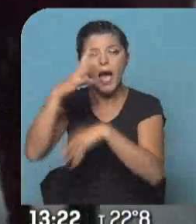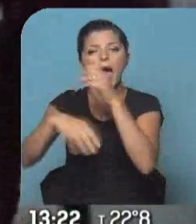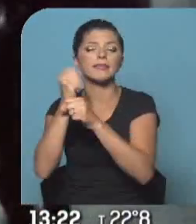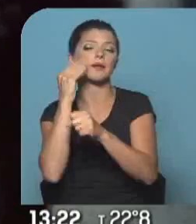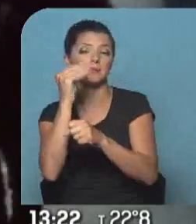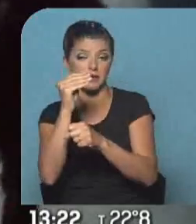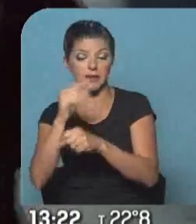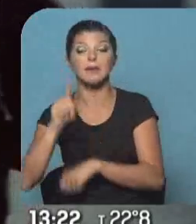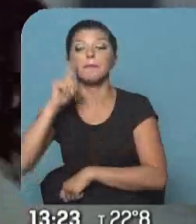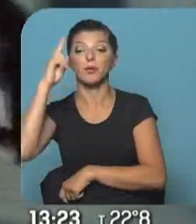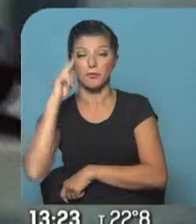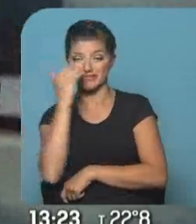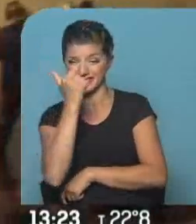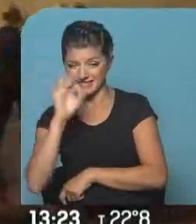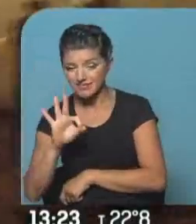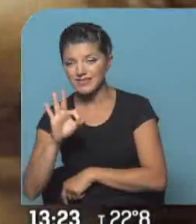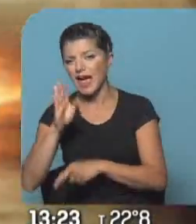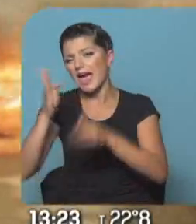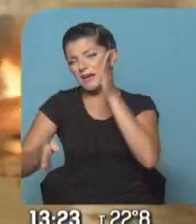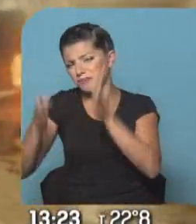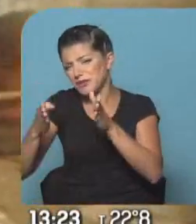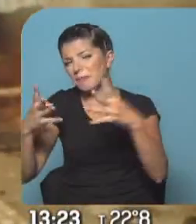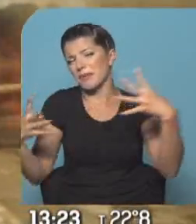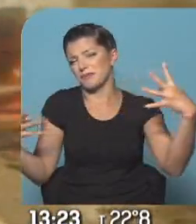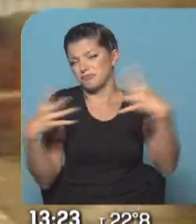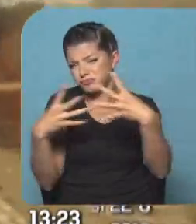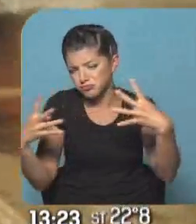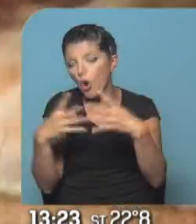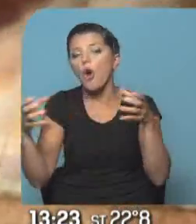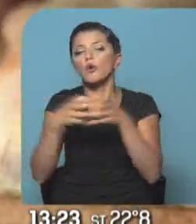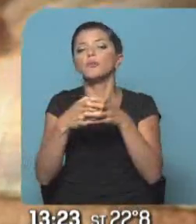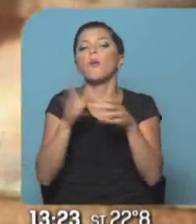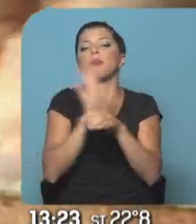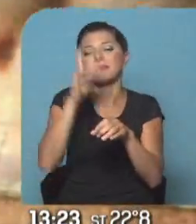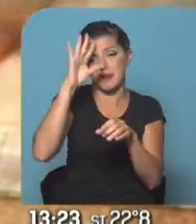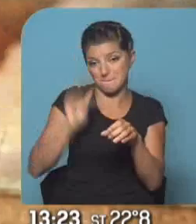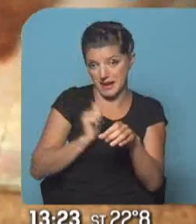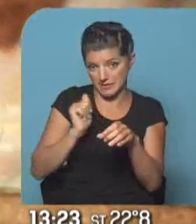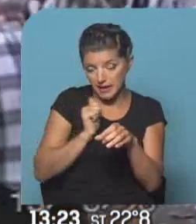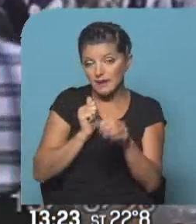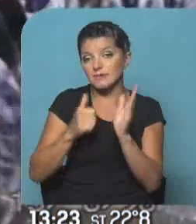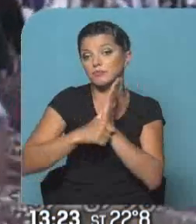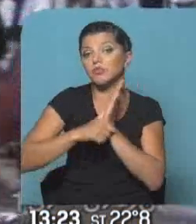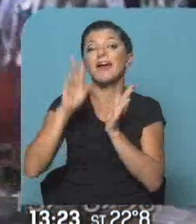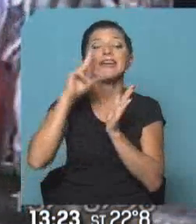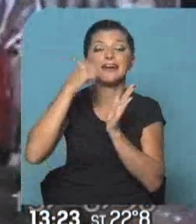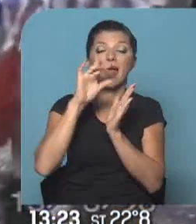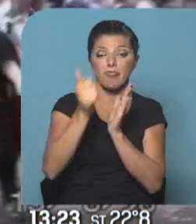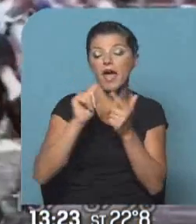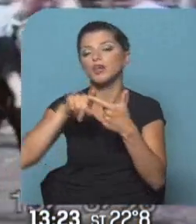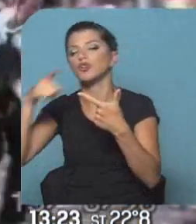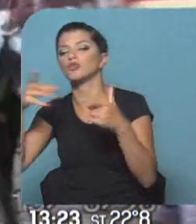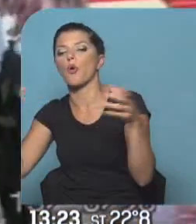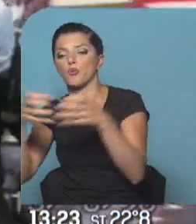fines de los 60 en un intenso periodo de enfrentamientos entre fuerzas paramilitares de nacionalistas irlandeses como el IRA y